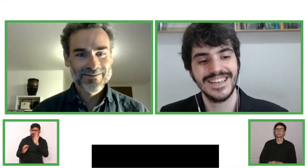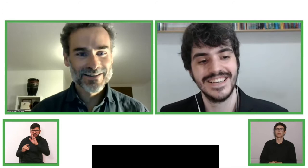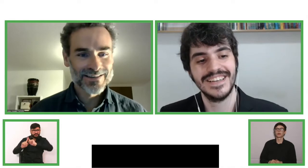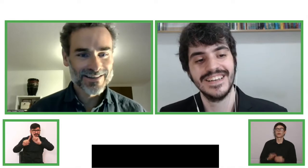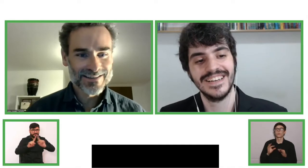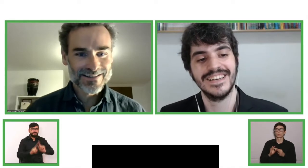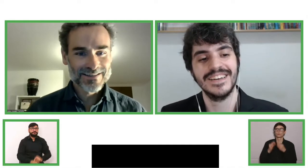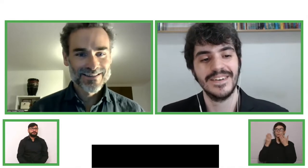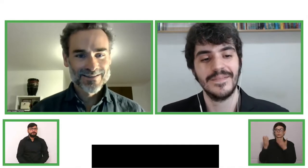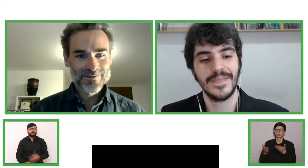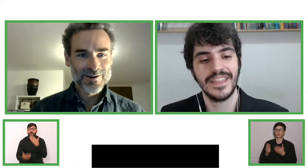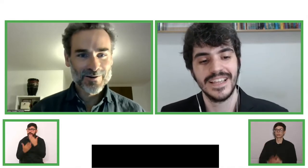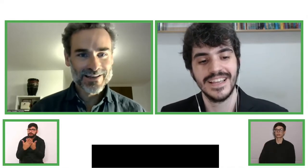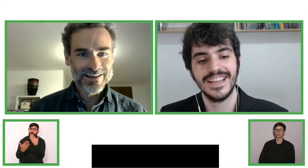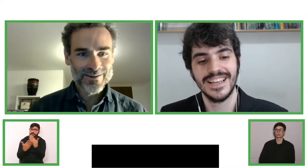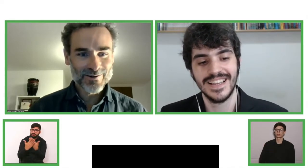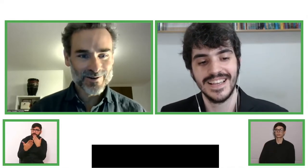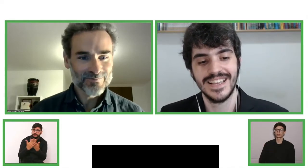Gracias, Alan.